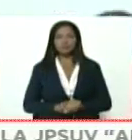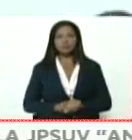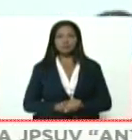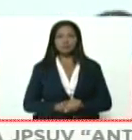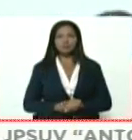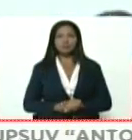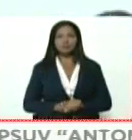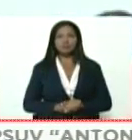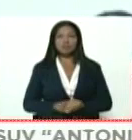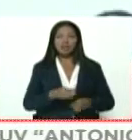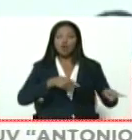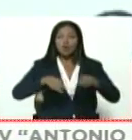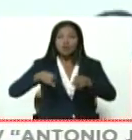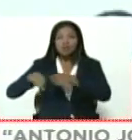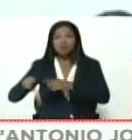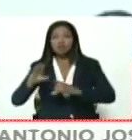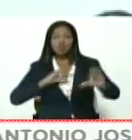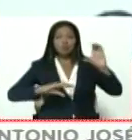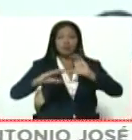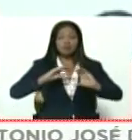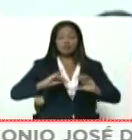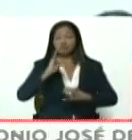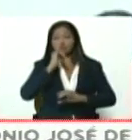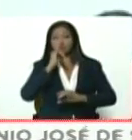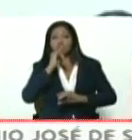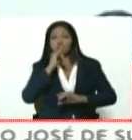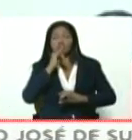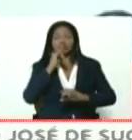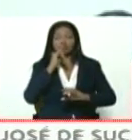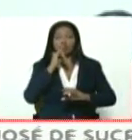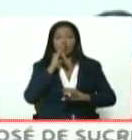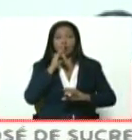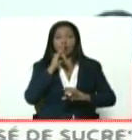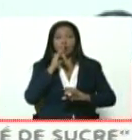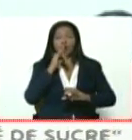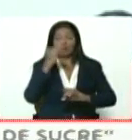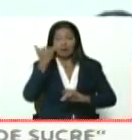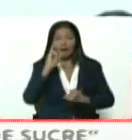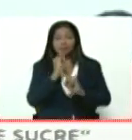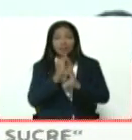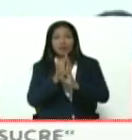que es el coordinador de comunicación y formación digital.